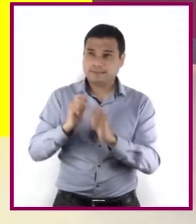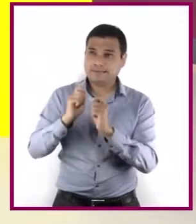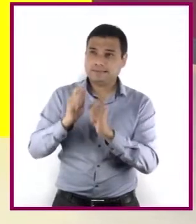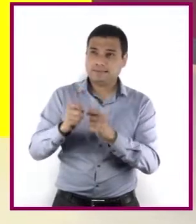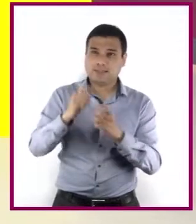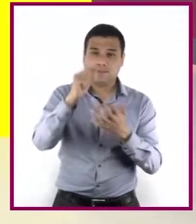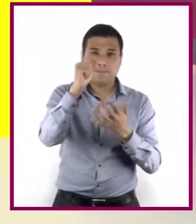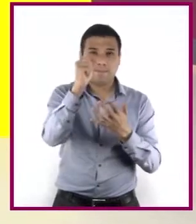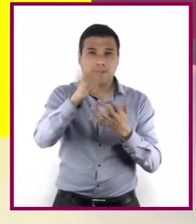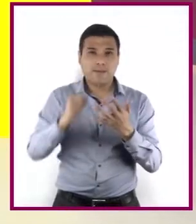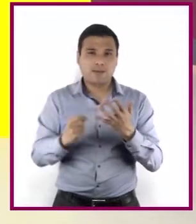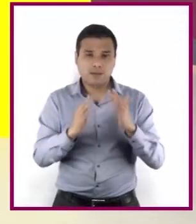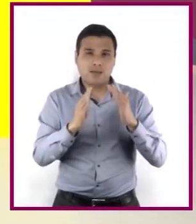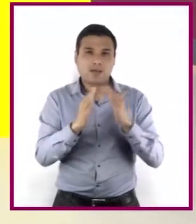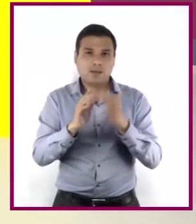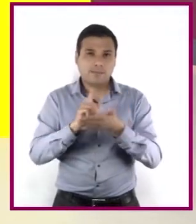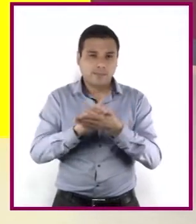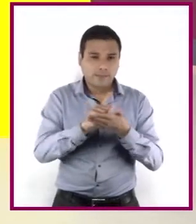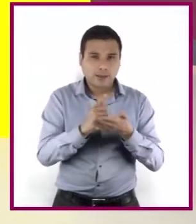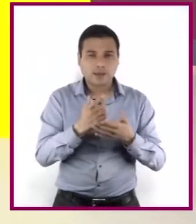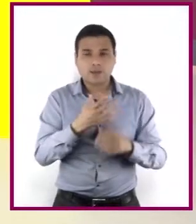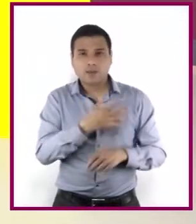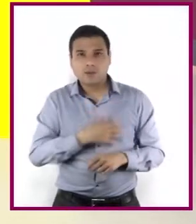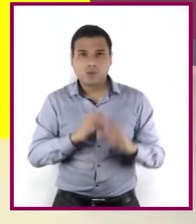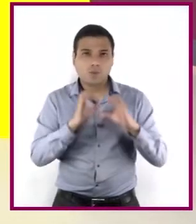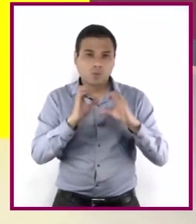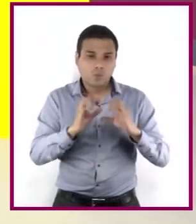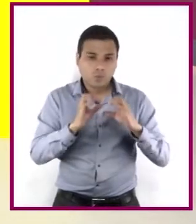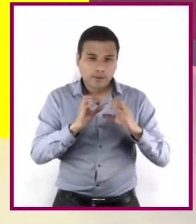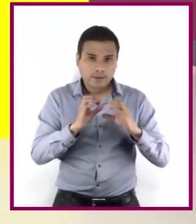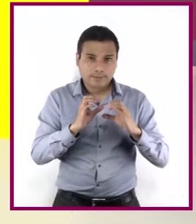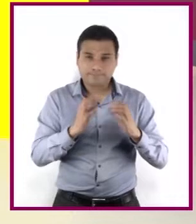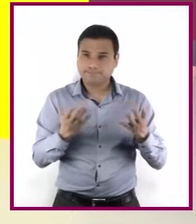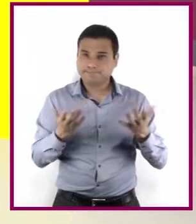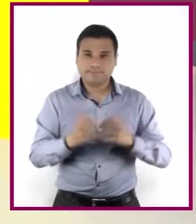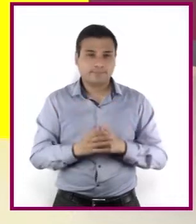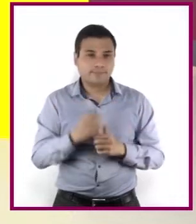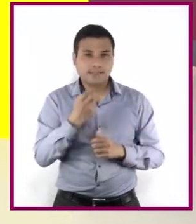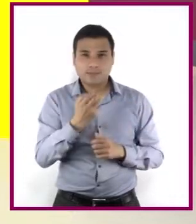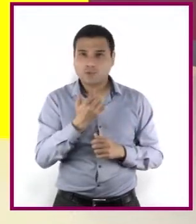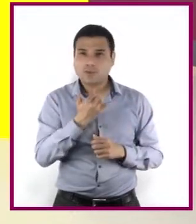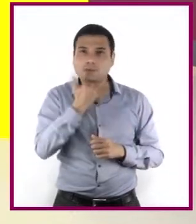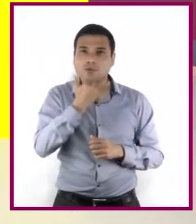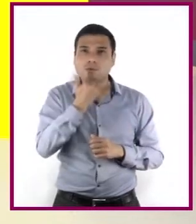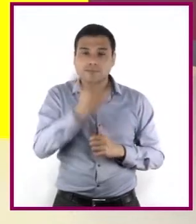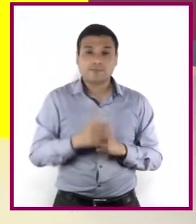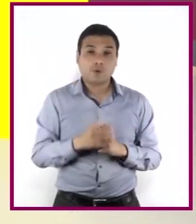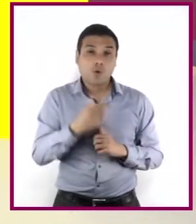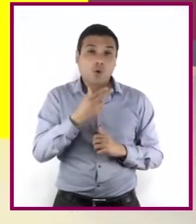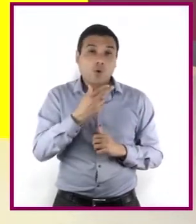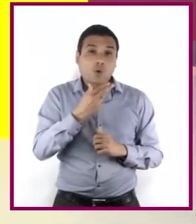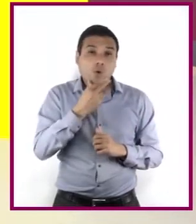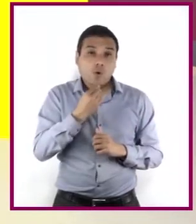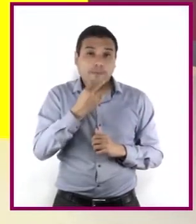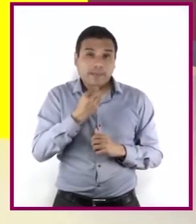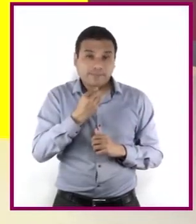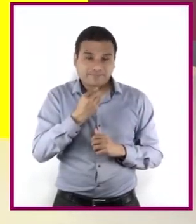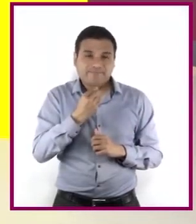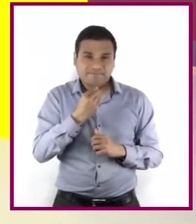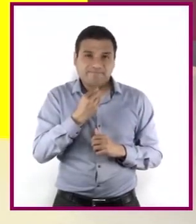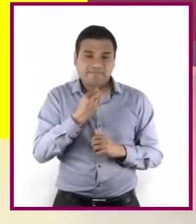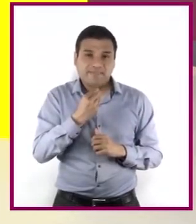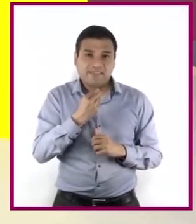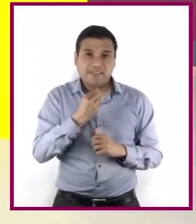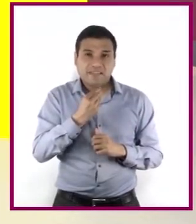sexo, agregando que, en lo general y erróneamente, muchos hombres entorpecen cualquier intento